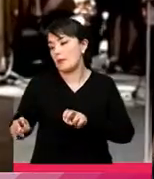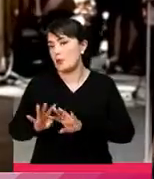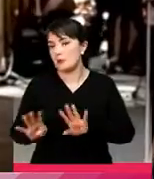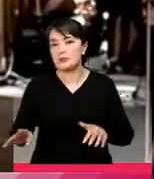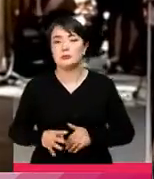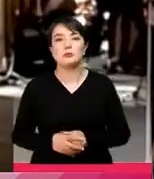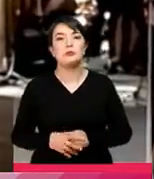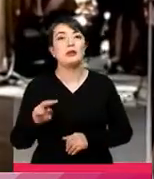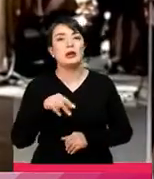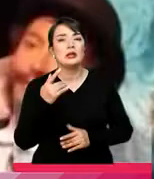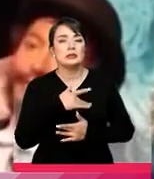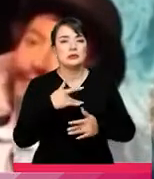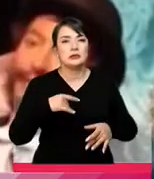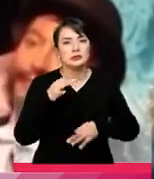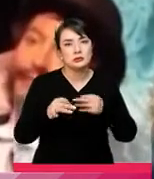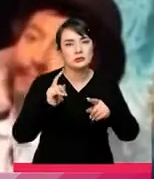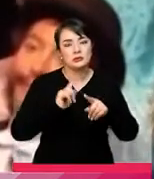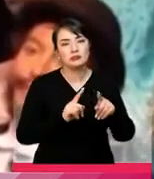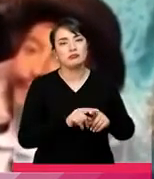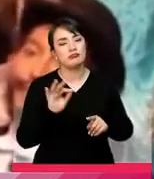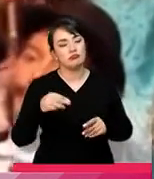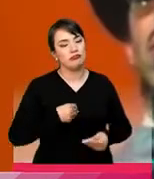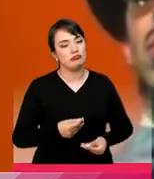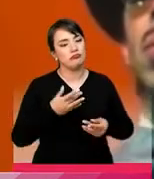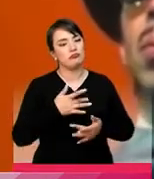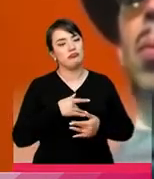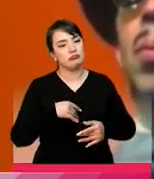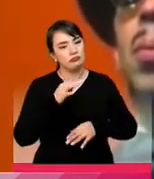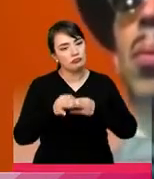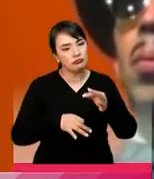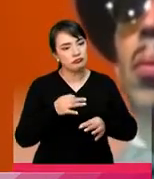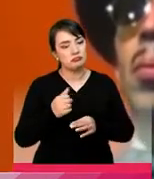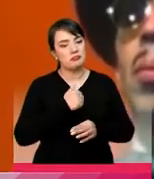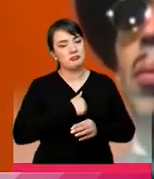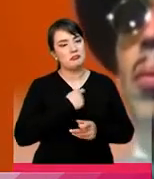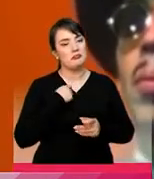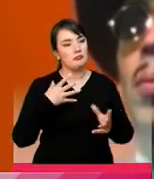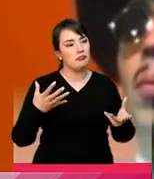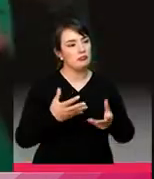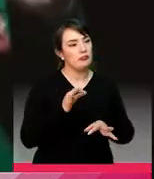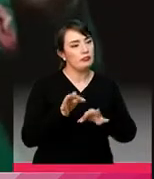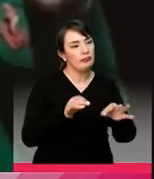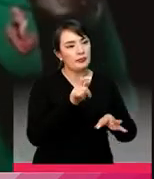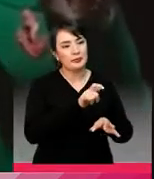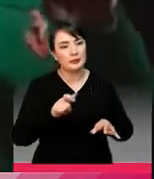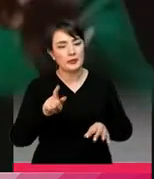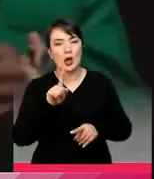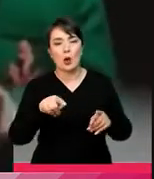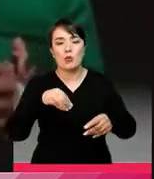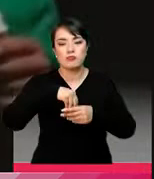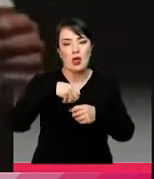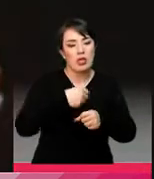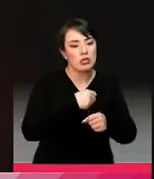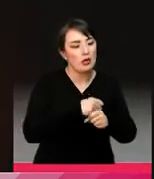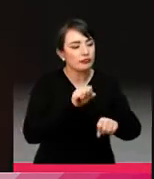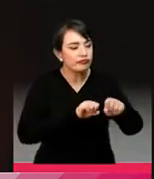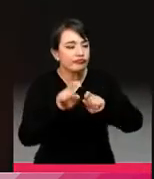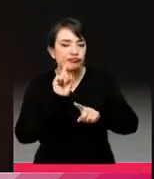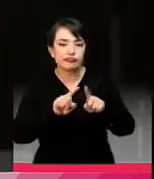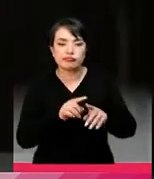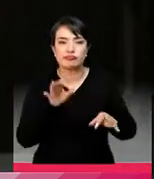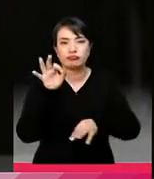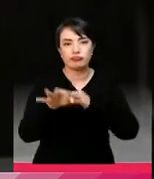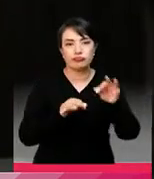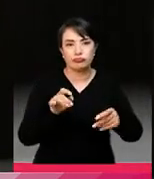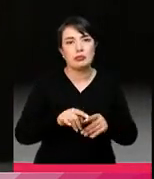de bioseguridad, se deberán garantizar las medidas de auto y mutuo cuidado para público y las personas que laboran en teatros y cines. Es obligatorio el uso